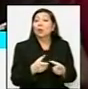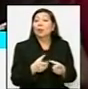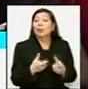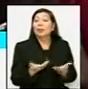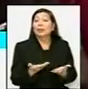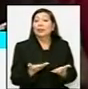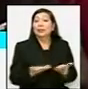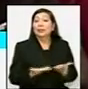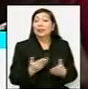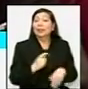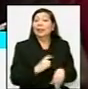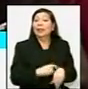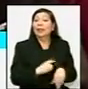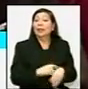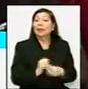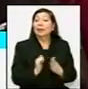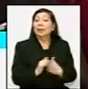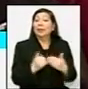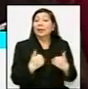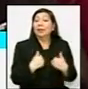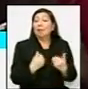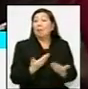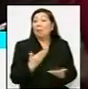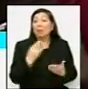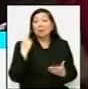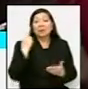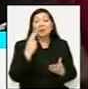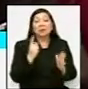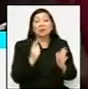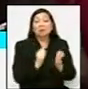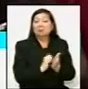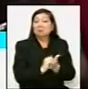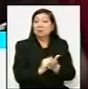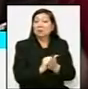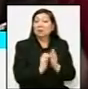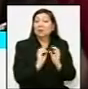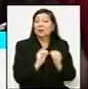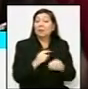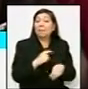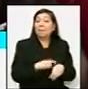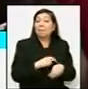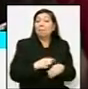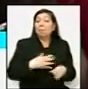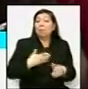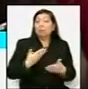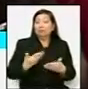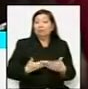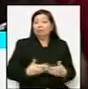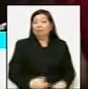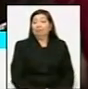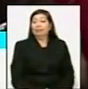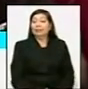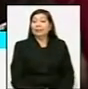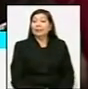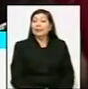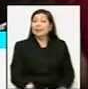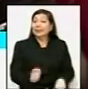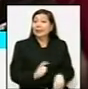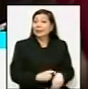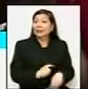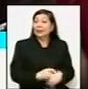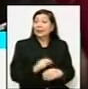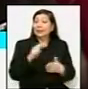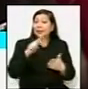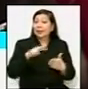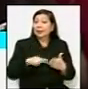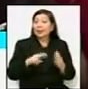verificación en el periodo que corresponda, me parece racional 6 meses, porque le daría el plazo para que pueda subsanar. Y en ese periodo se hace la